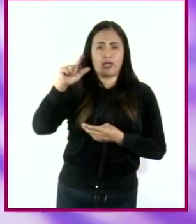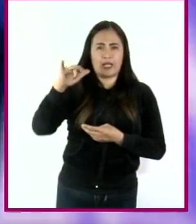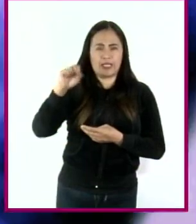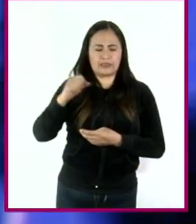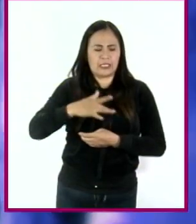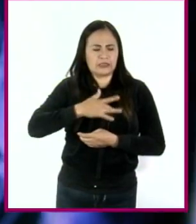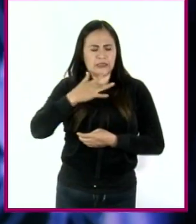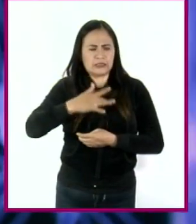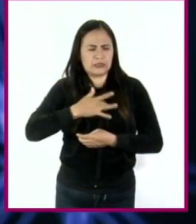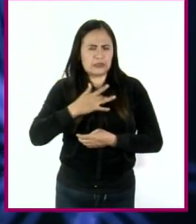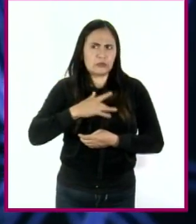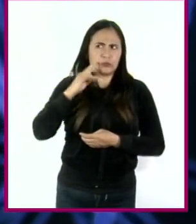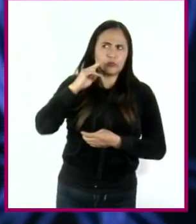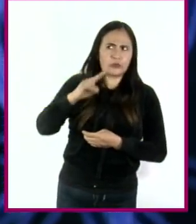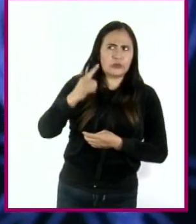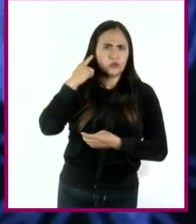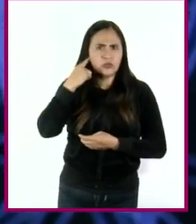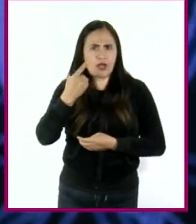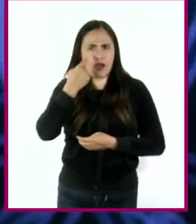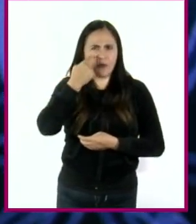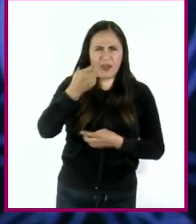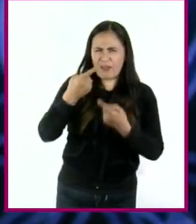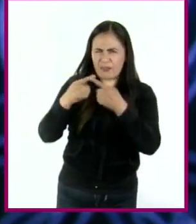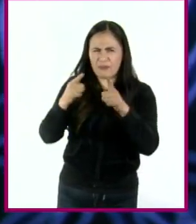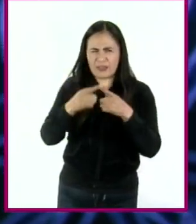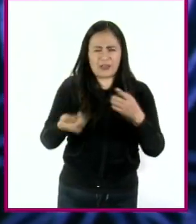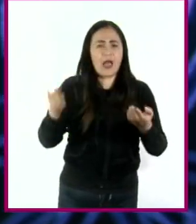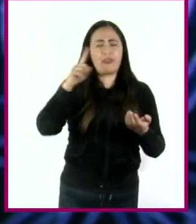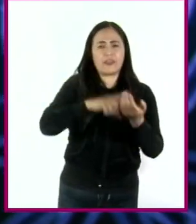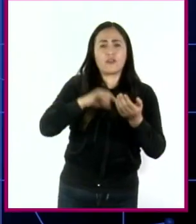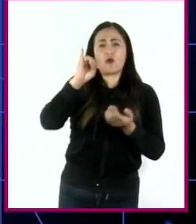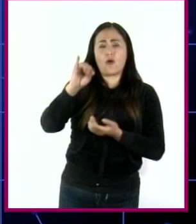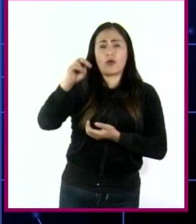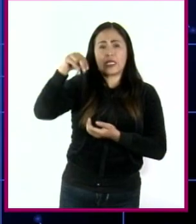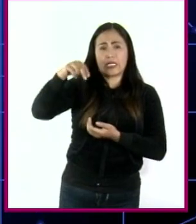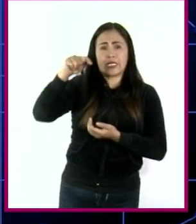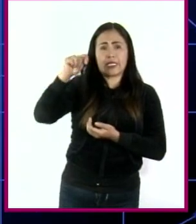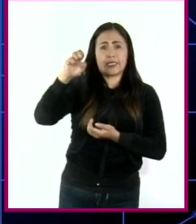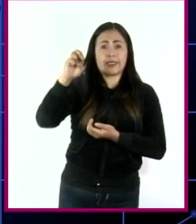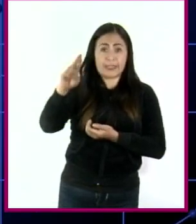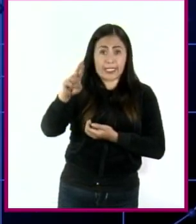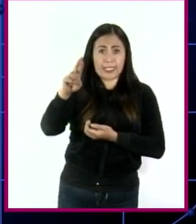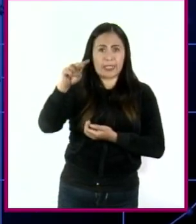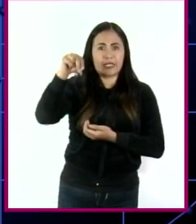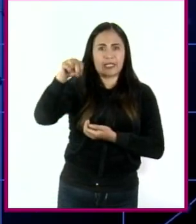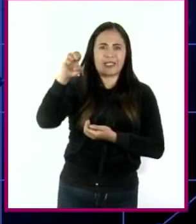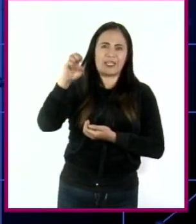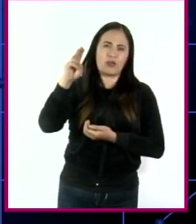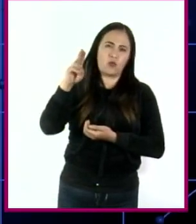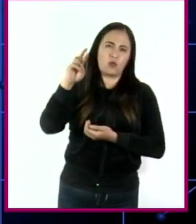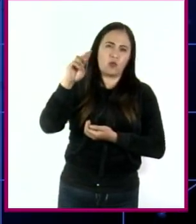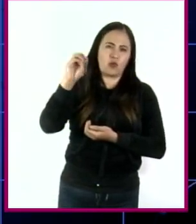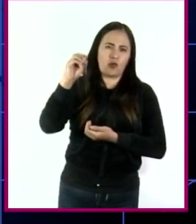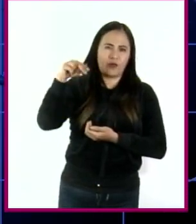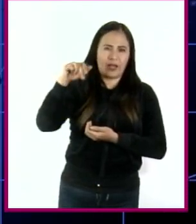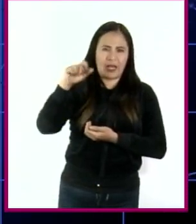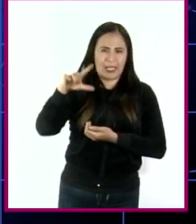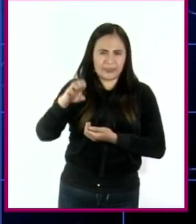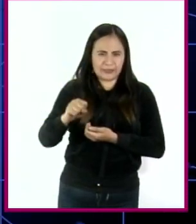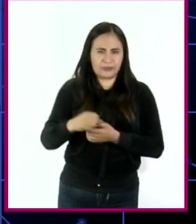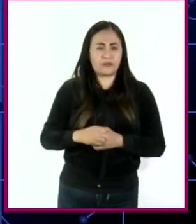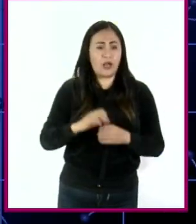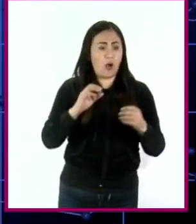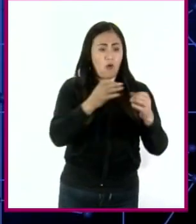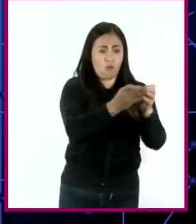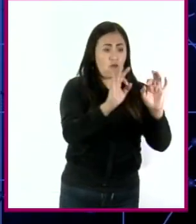estímulos externos al cuerpo, y las interneuronales, que son neuronas que se conectan con otras neuronas que no son